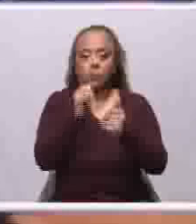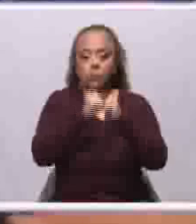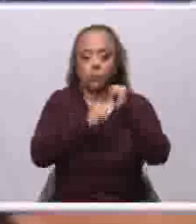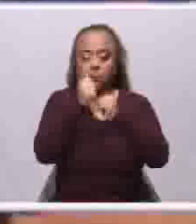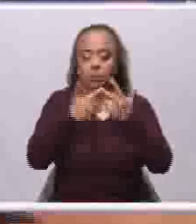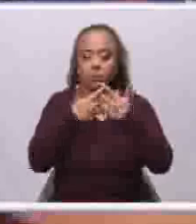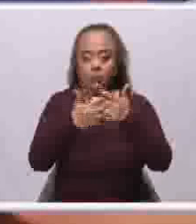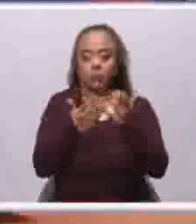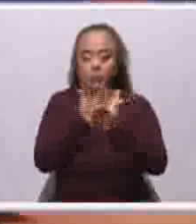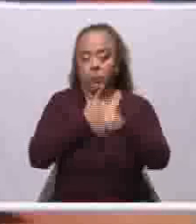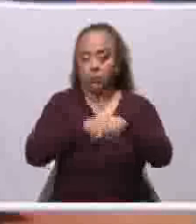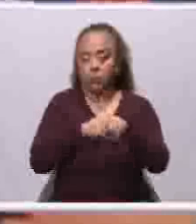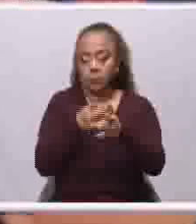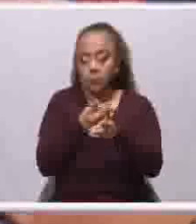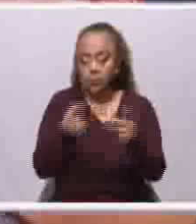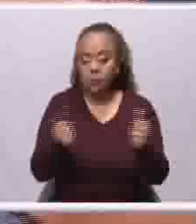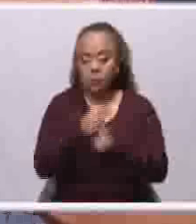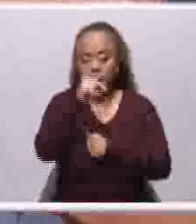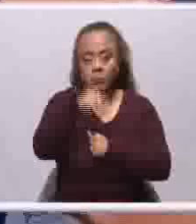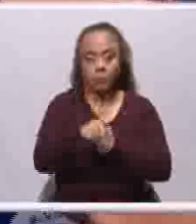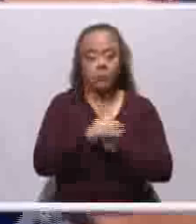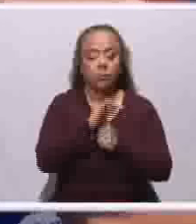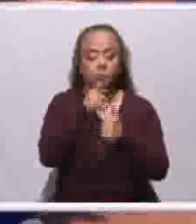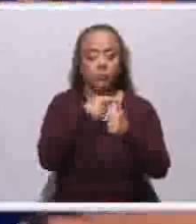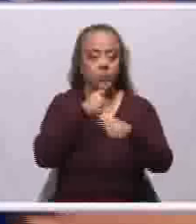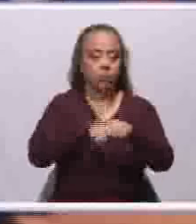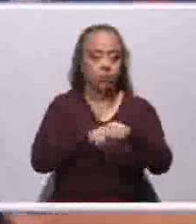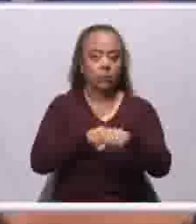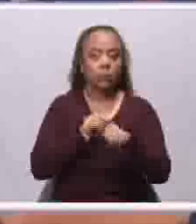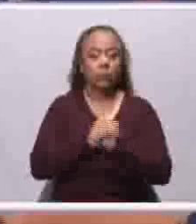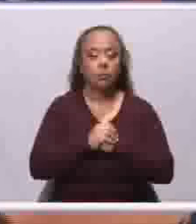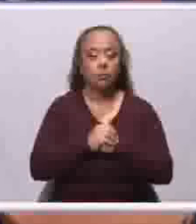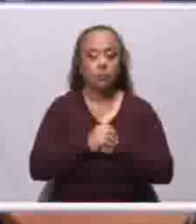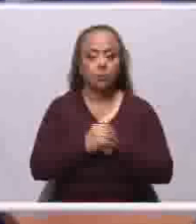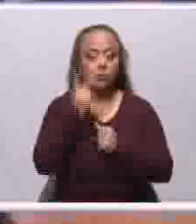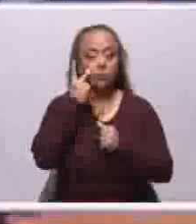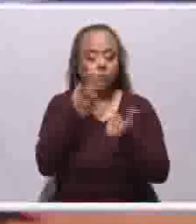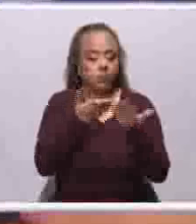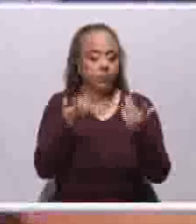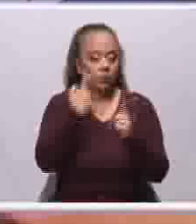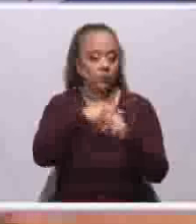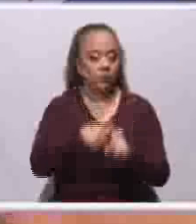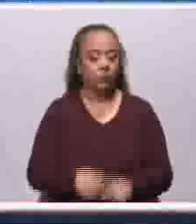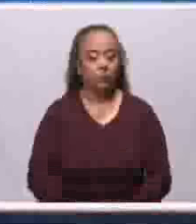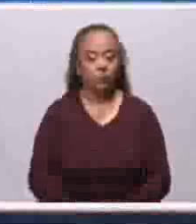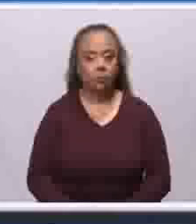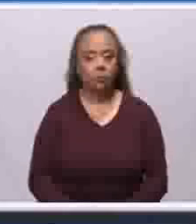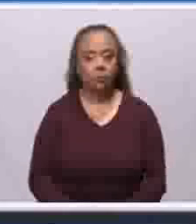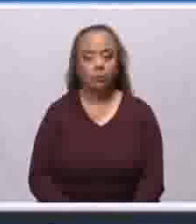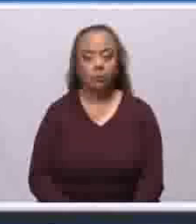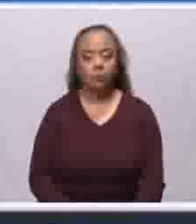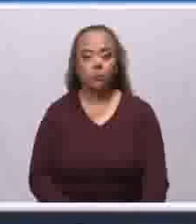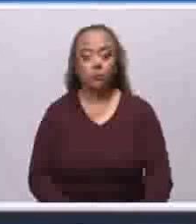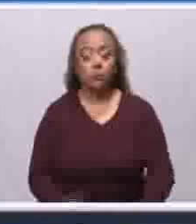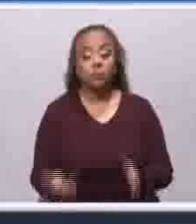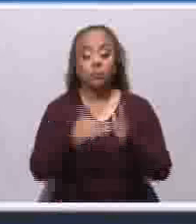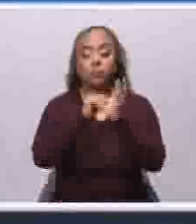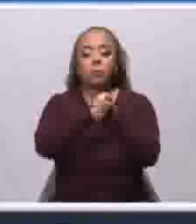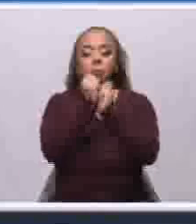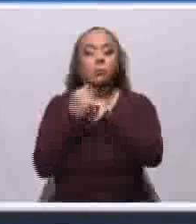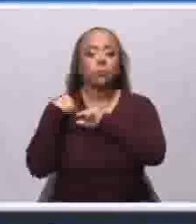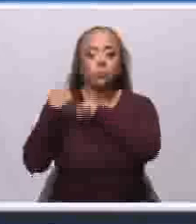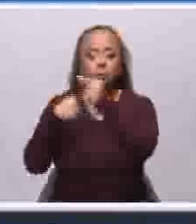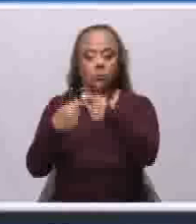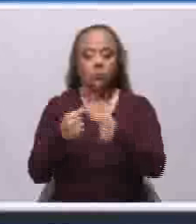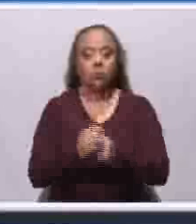algún momento se haba perdido y hoy en ataque el primer tiempo más que todo se vieron cosas muy positivas que este recambio generacional